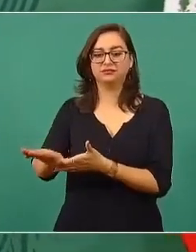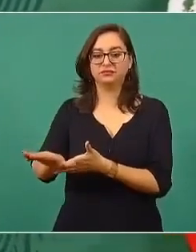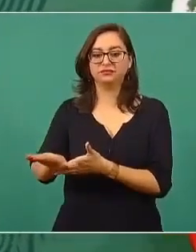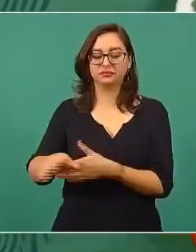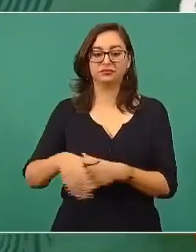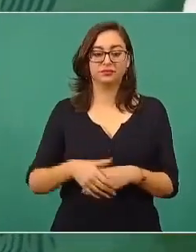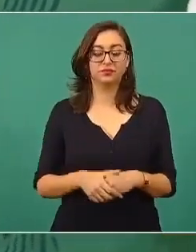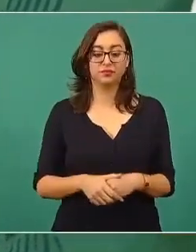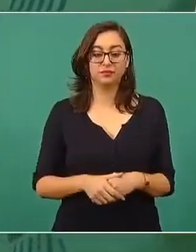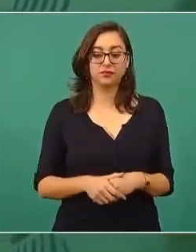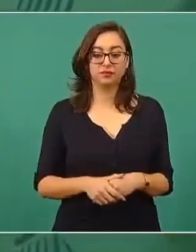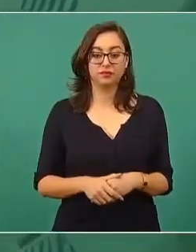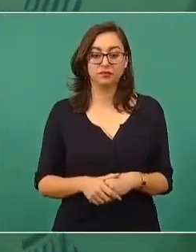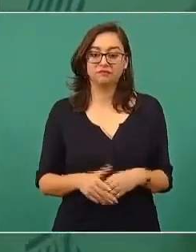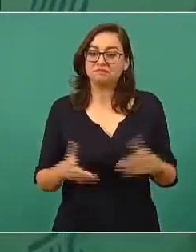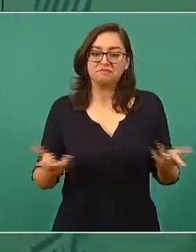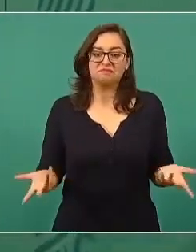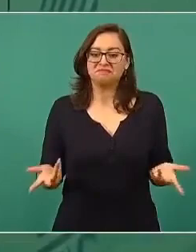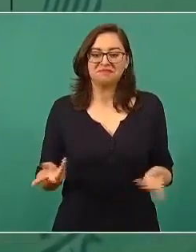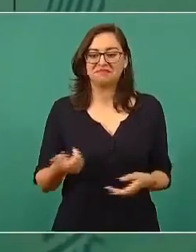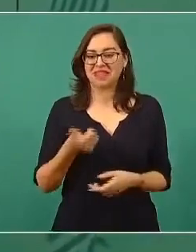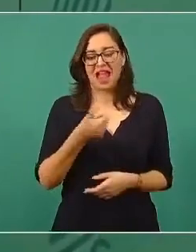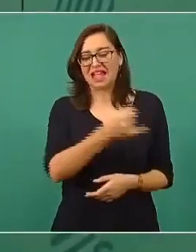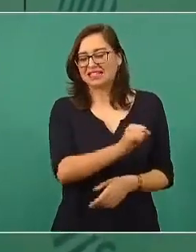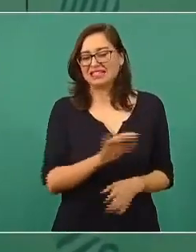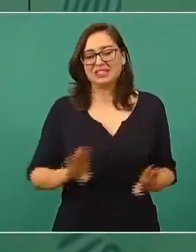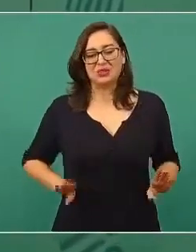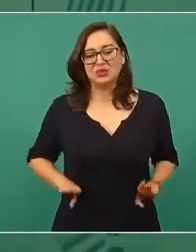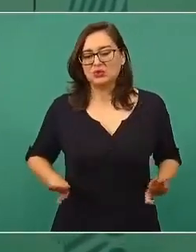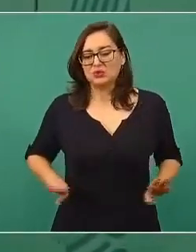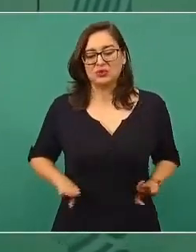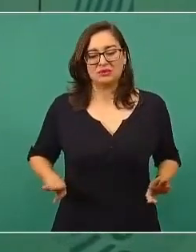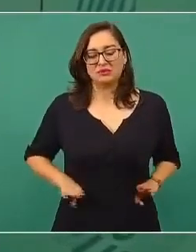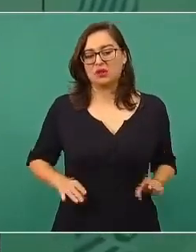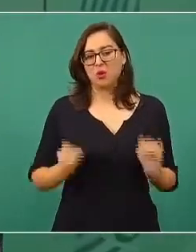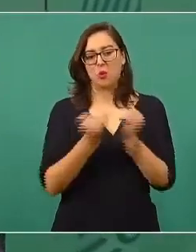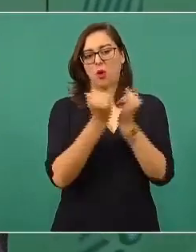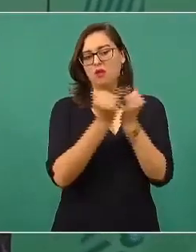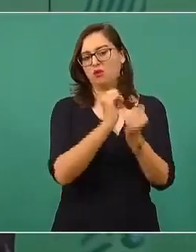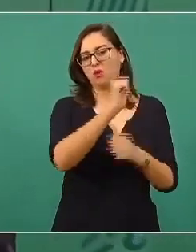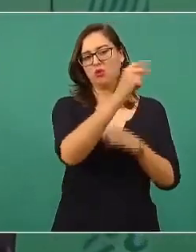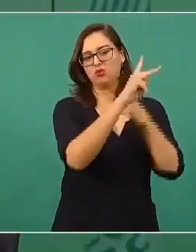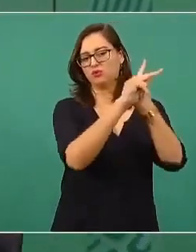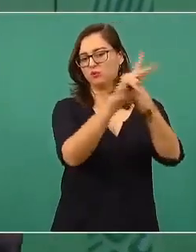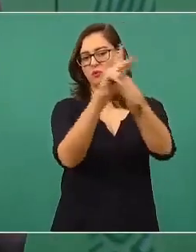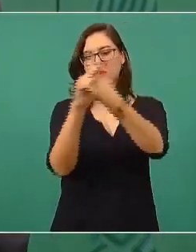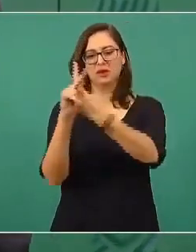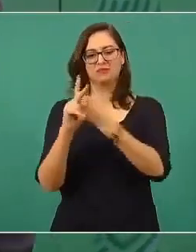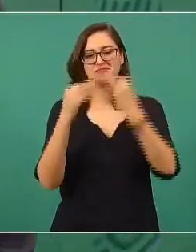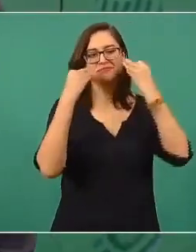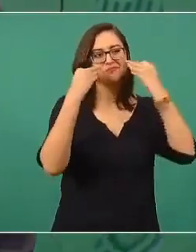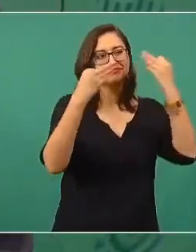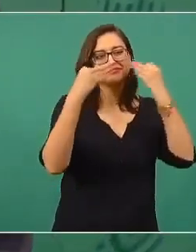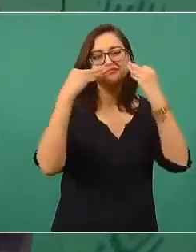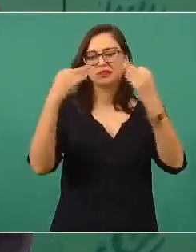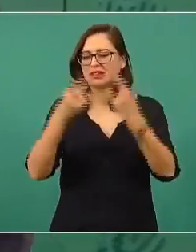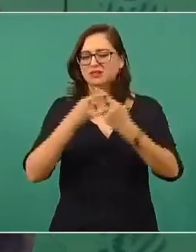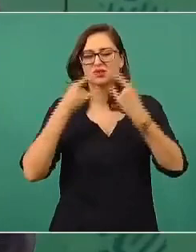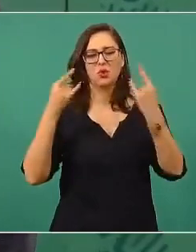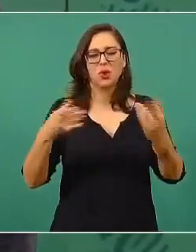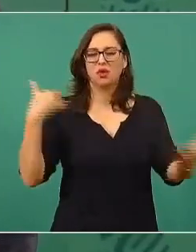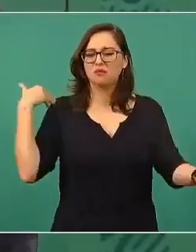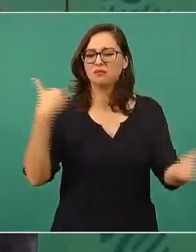Lo que practican en otras partes, lo que hemos visto ya en la historia,